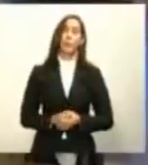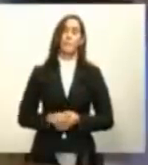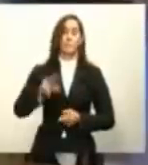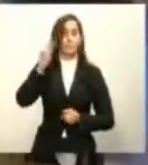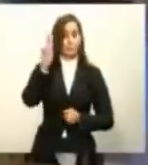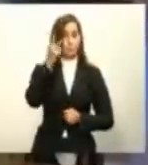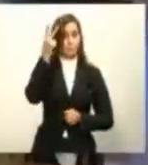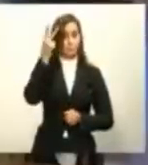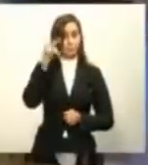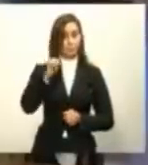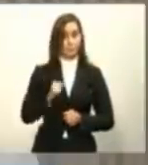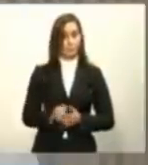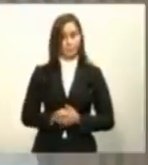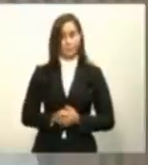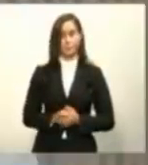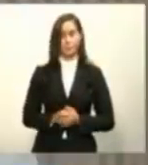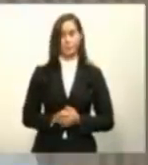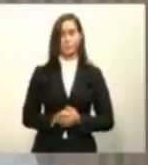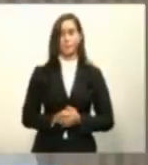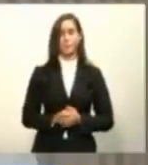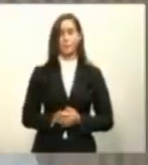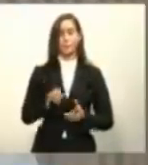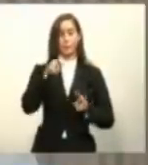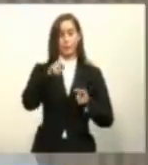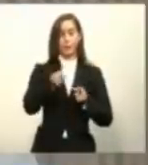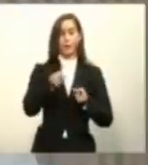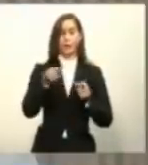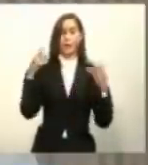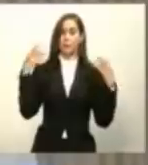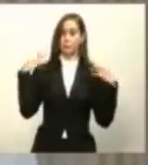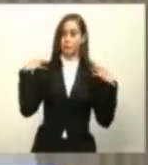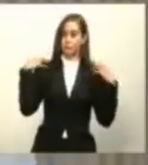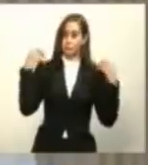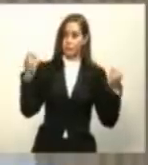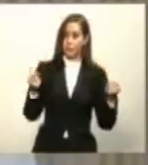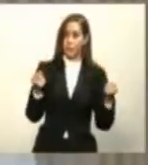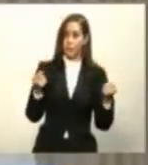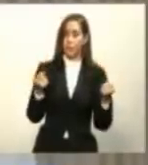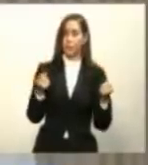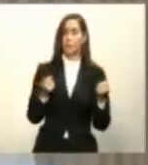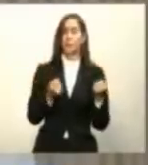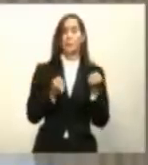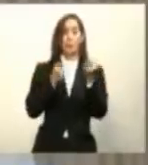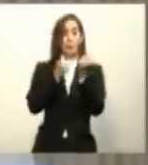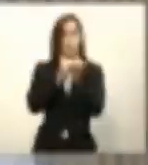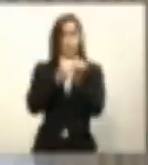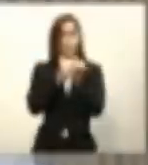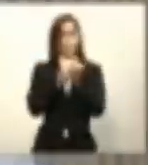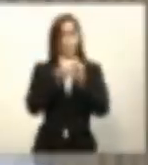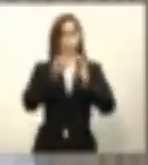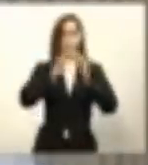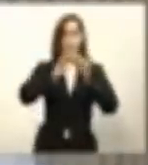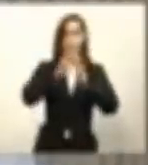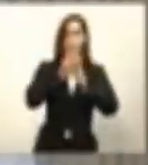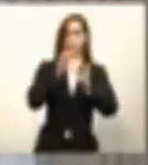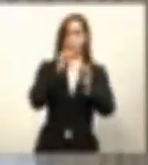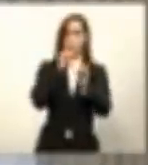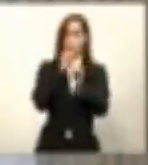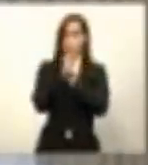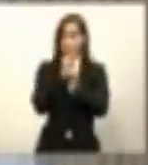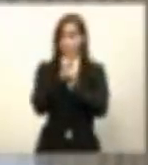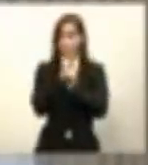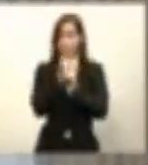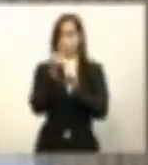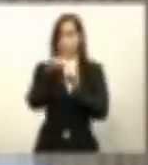Segundo, en el ámbito de la salud, con la colaboración de la comunidad internacional, que